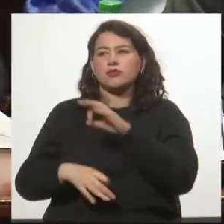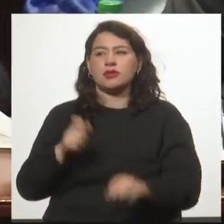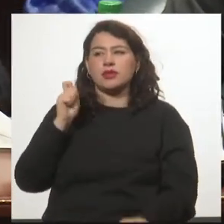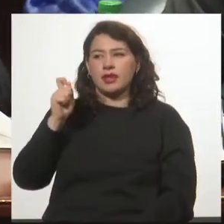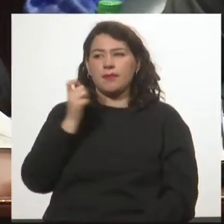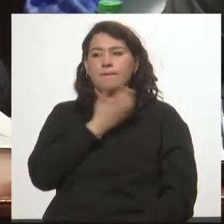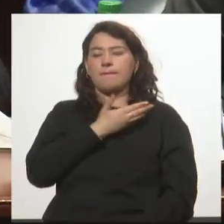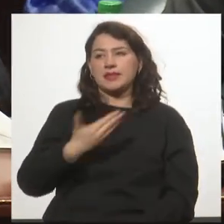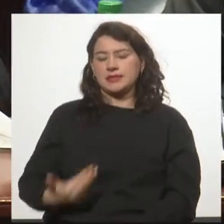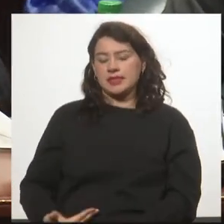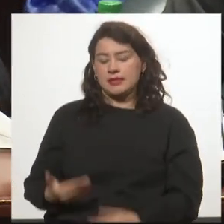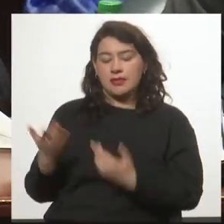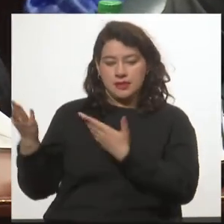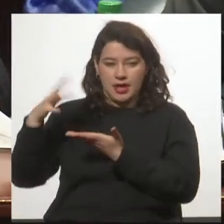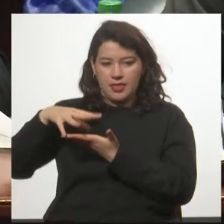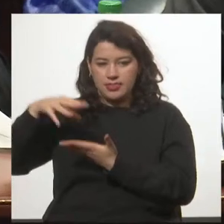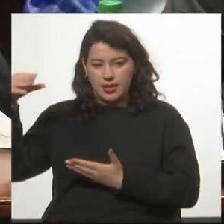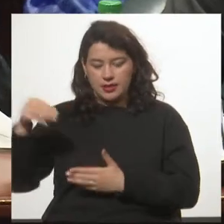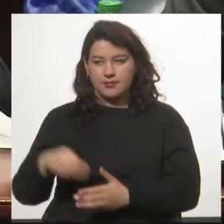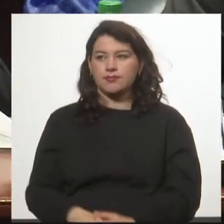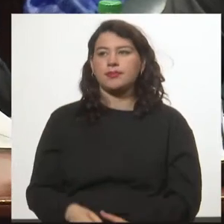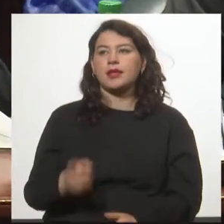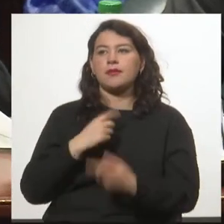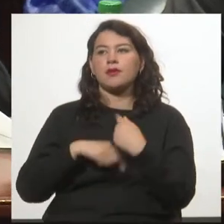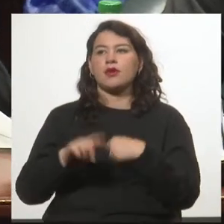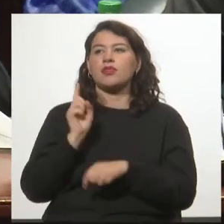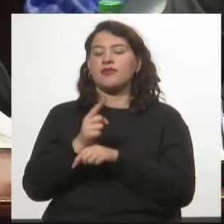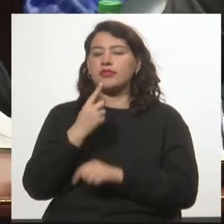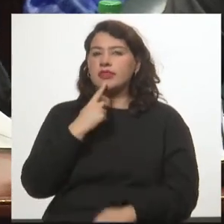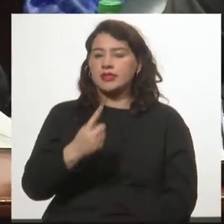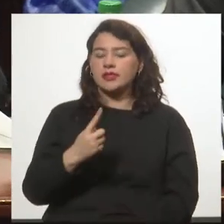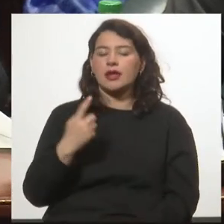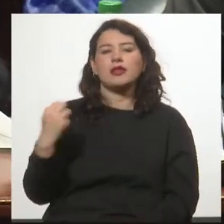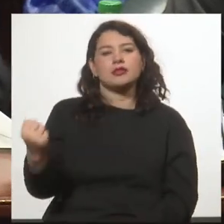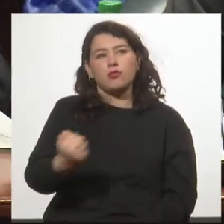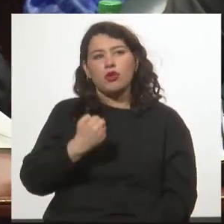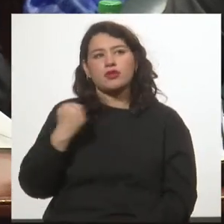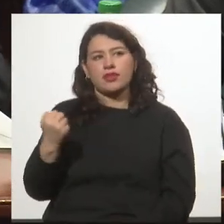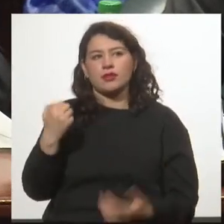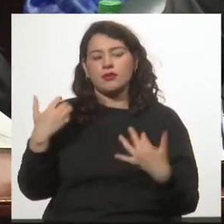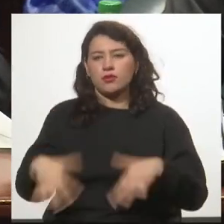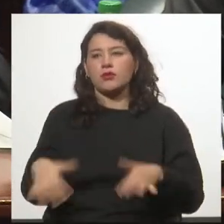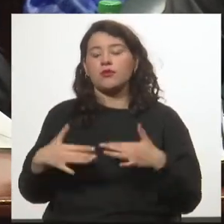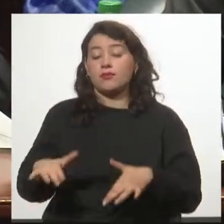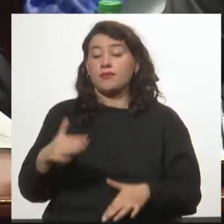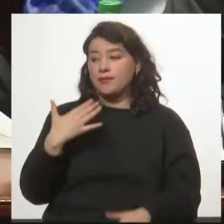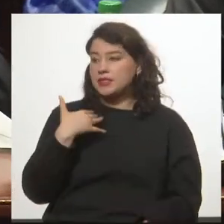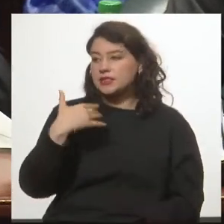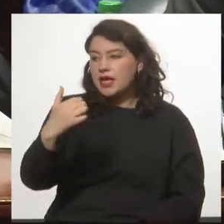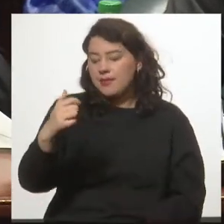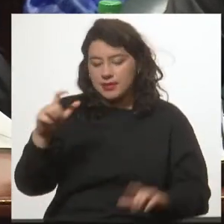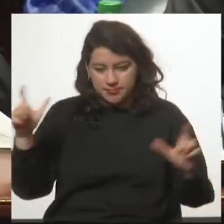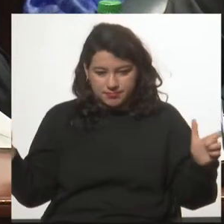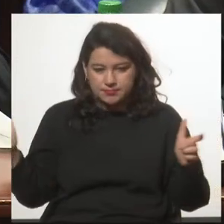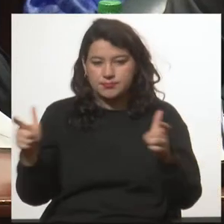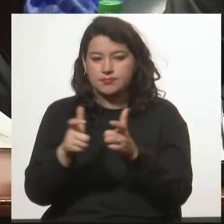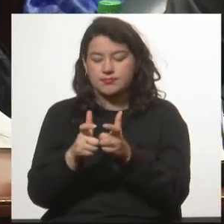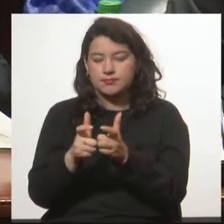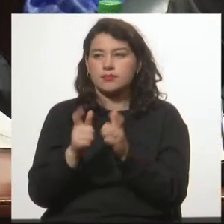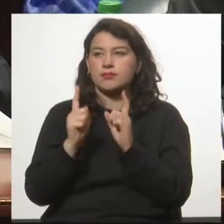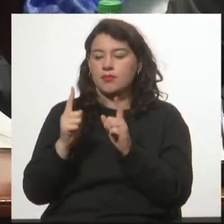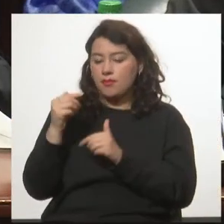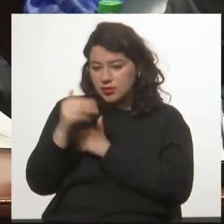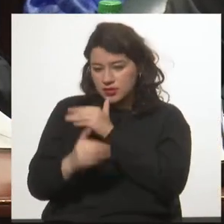presidente de antel pero tengo que decir que valoro mucho el llamado a sala por el procedimiento